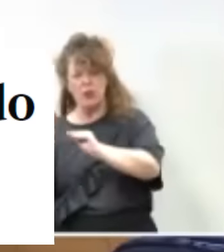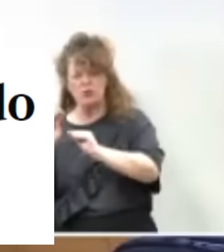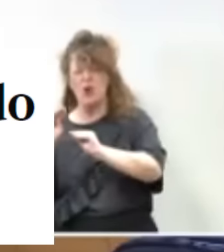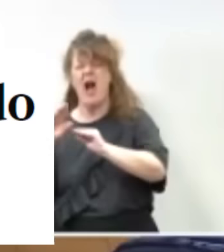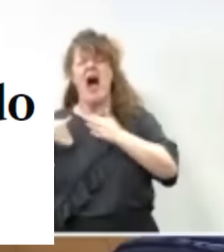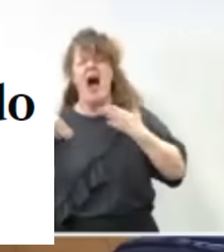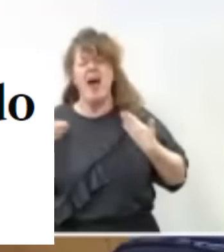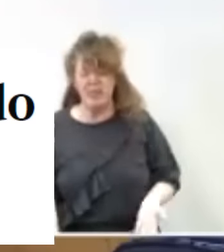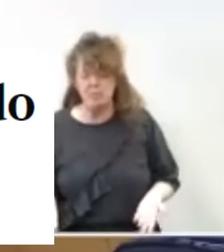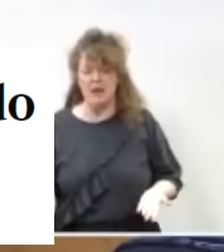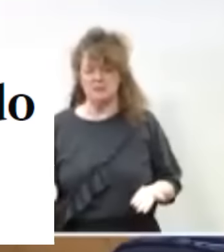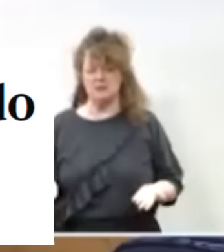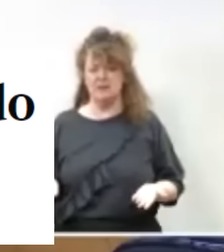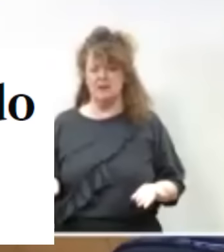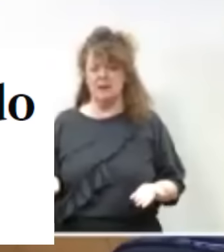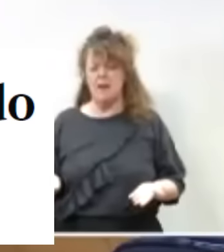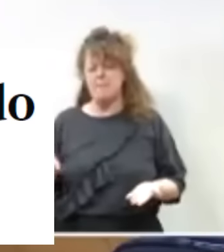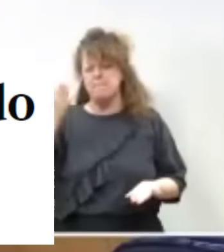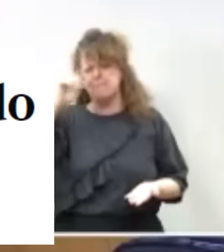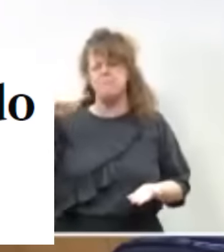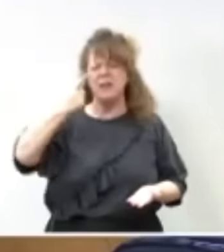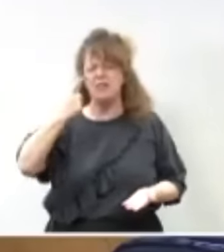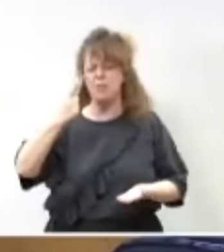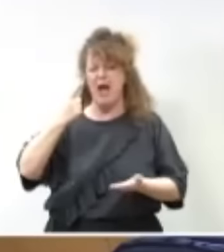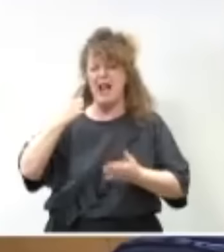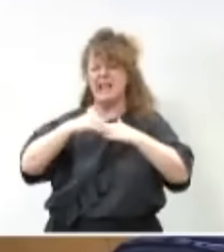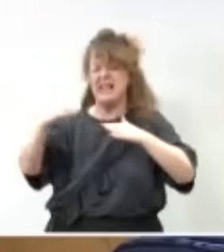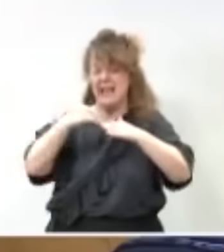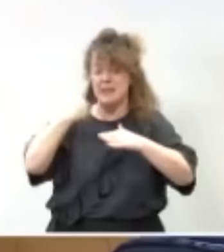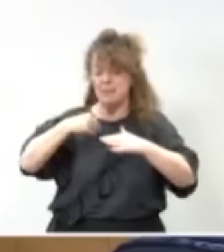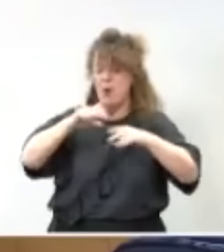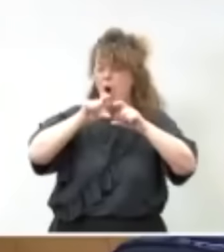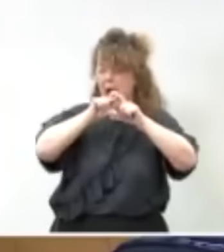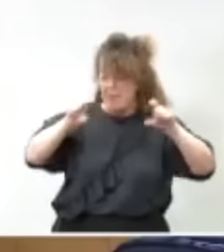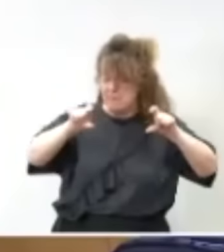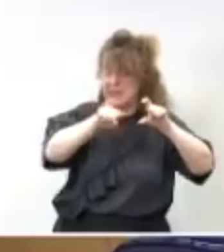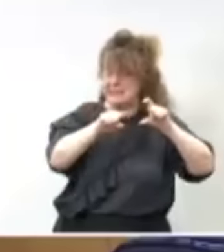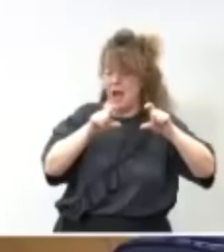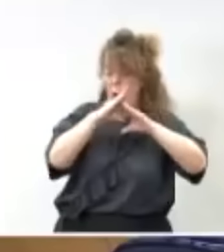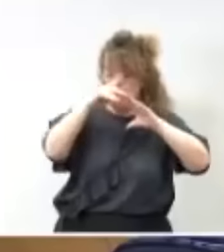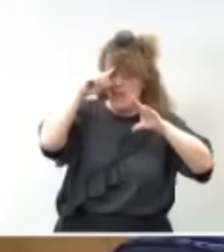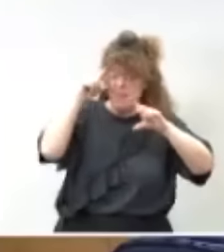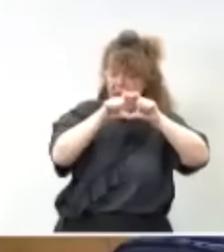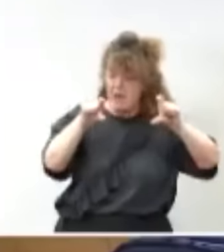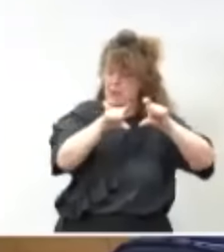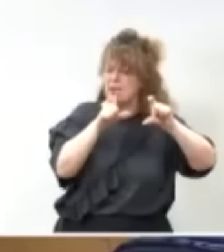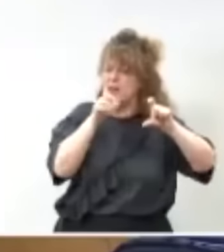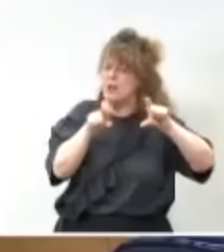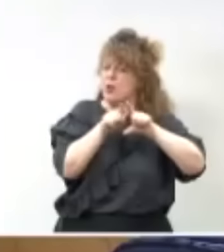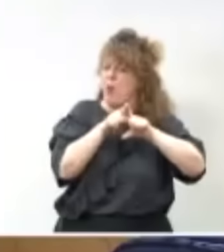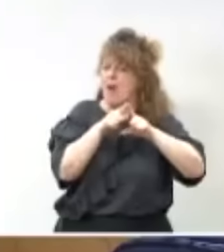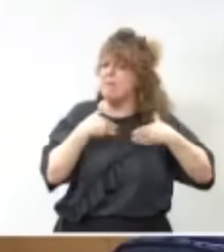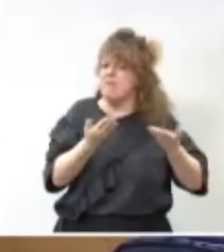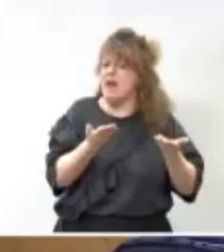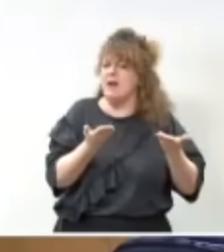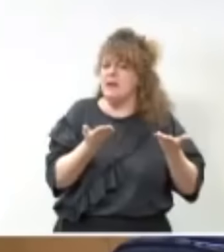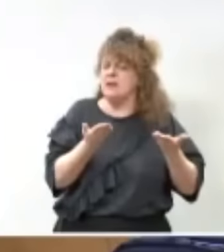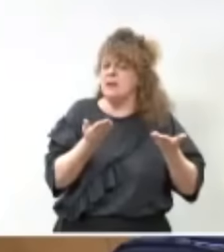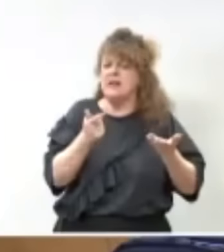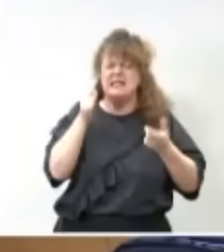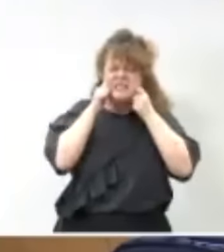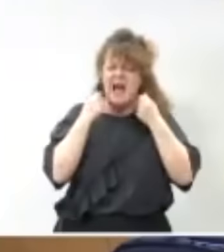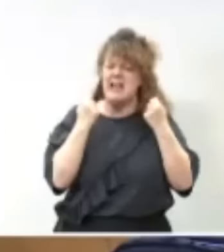cliente de este comisionista es la empresa con la que la presidenta de la Comunidad de Madrid está vaciando sistemáticamente la